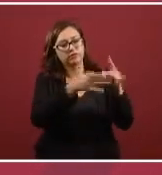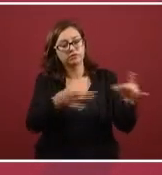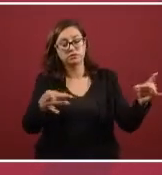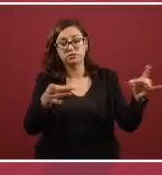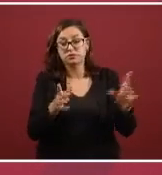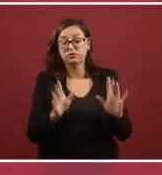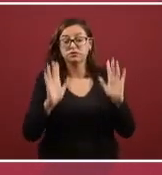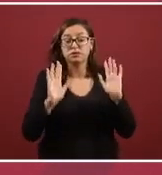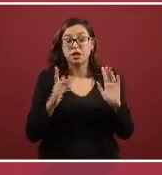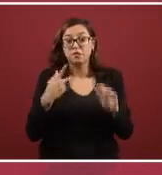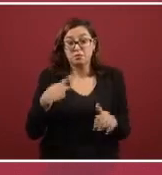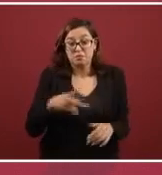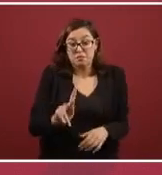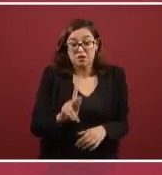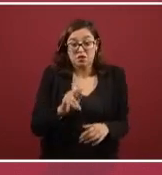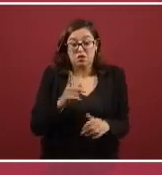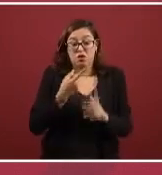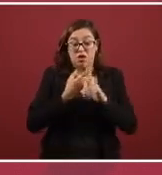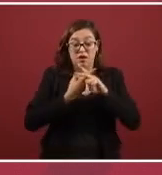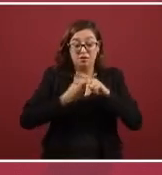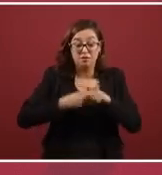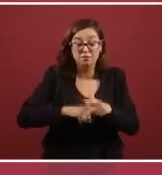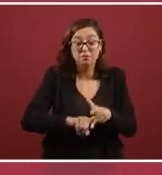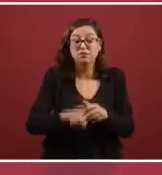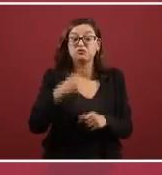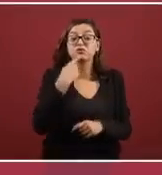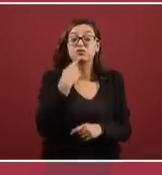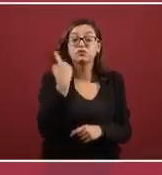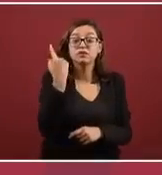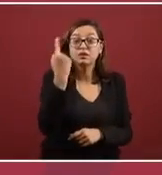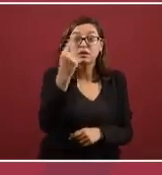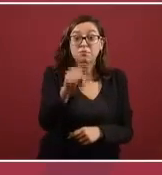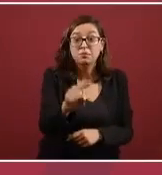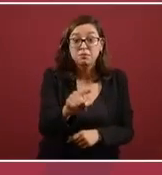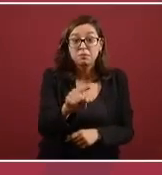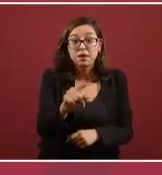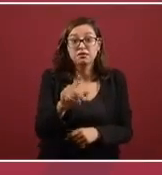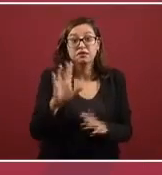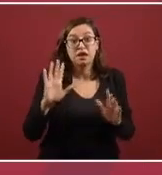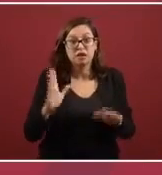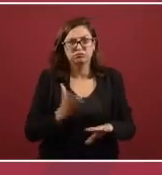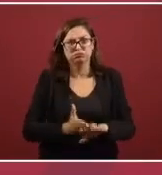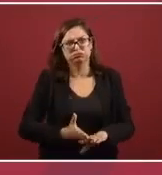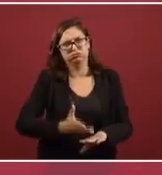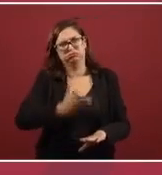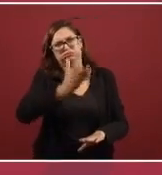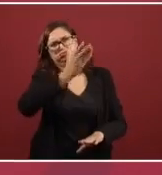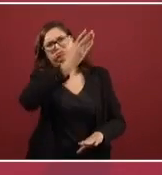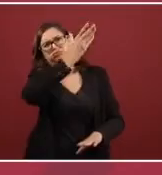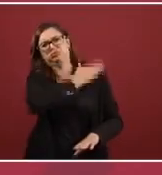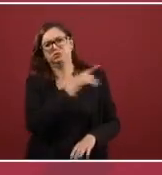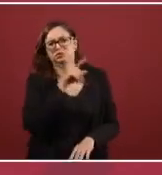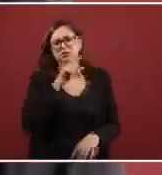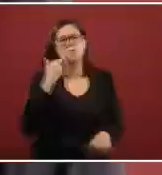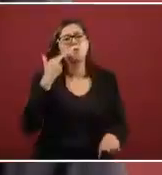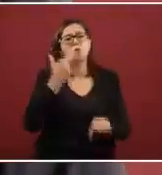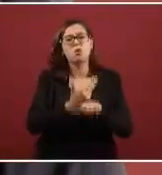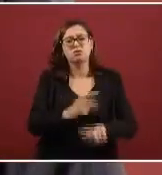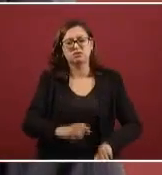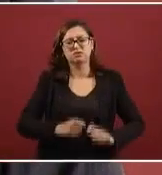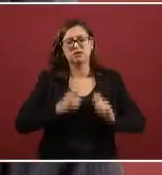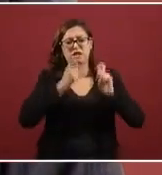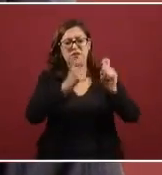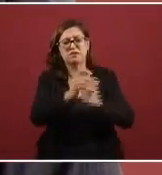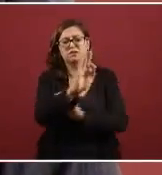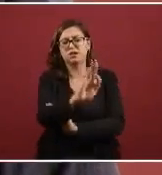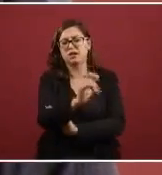pero eso lo define en este caso la Fiscalía. Nosotros